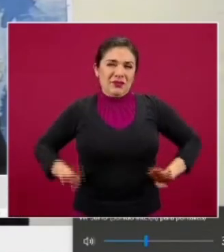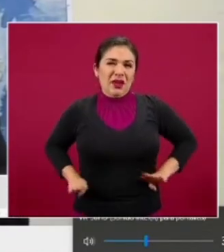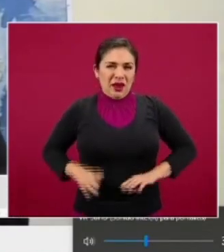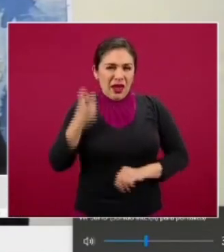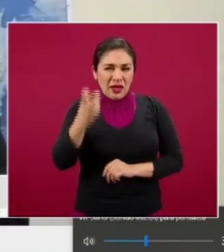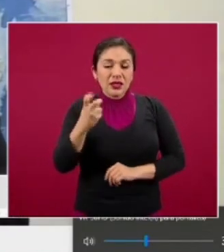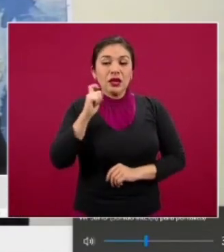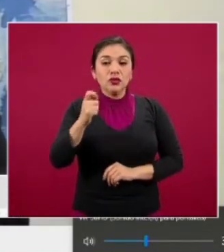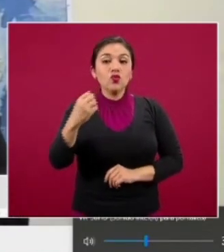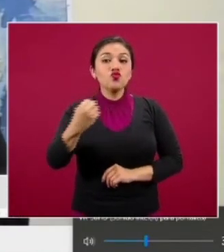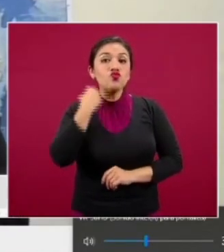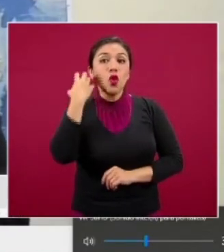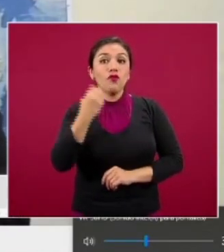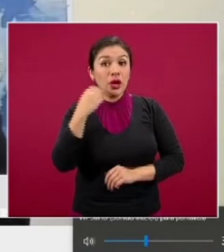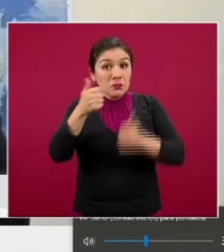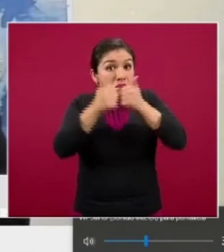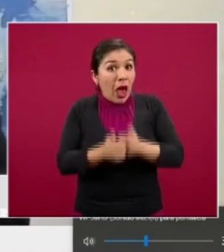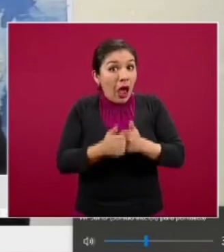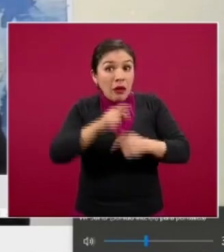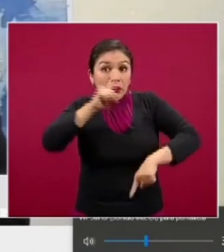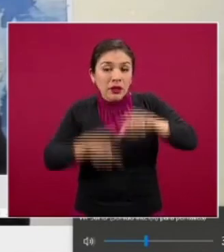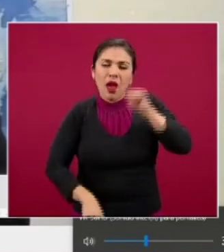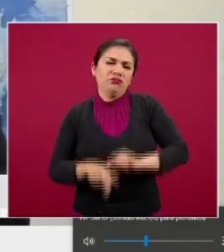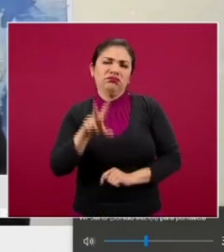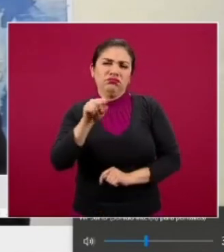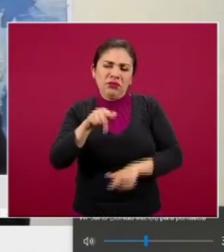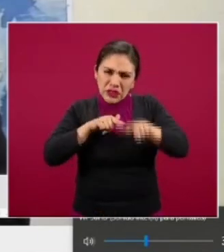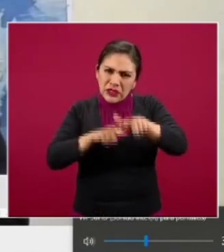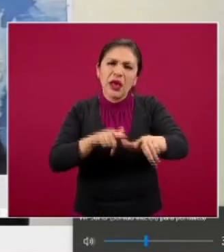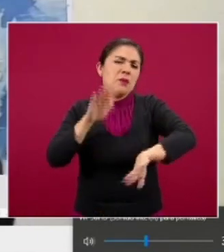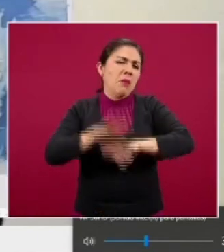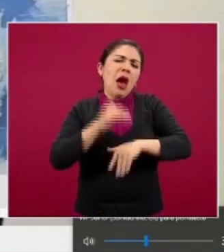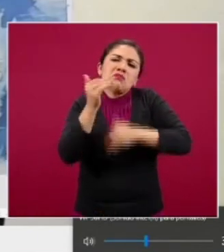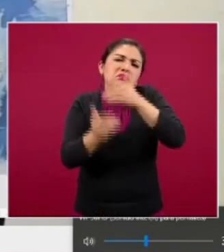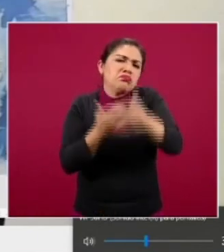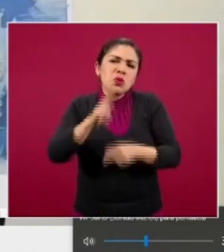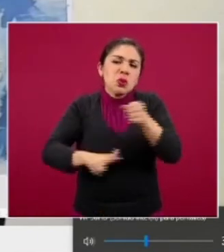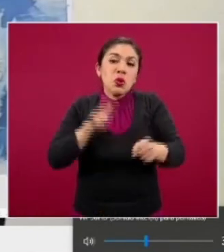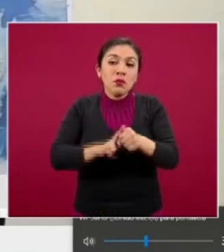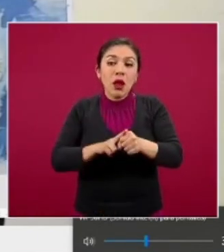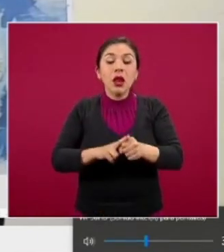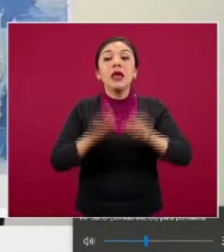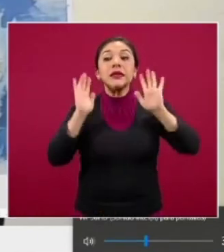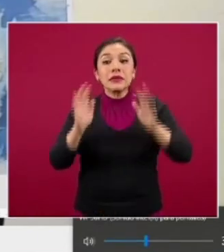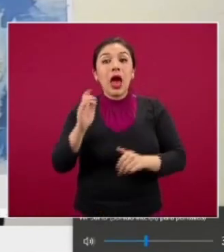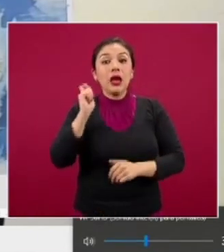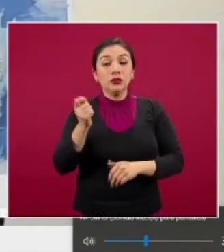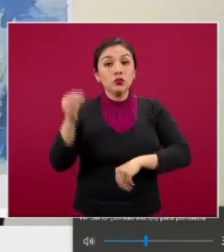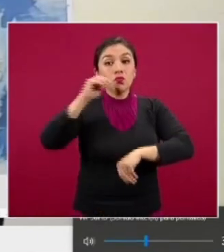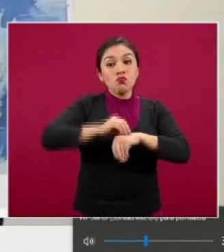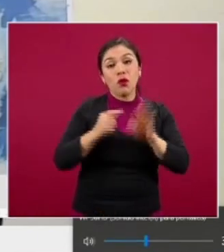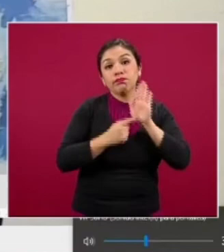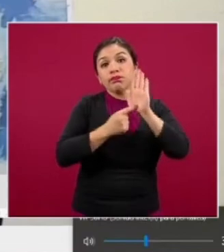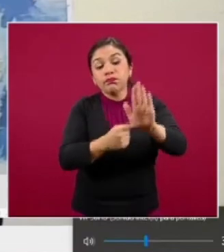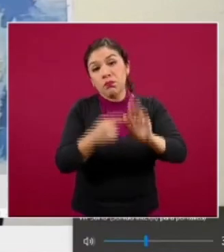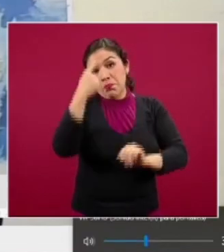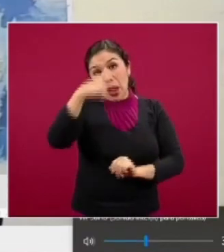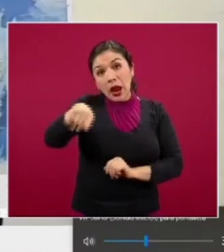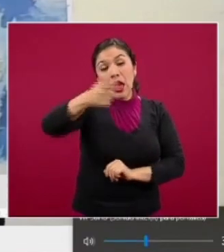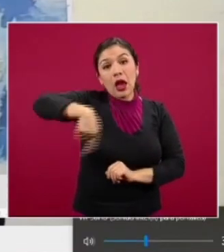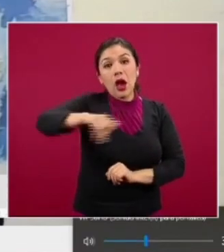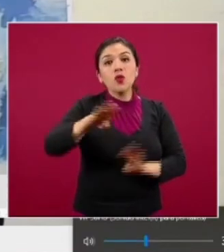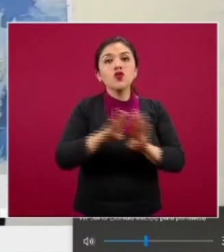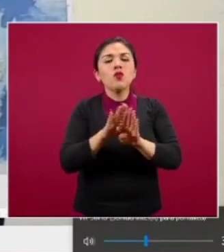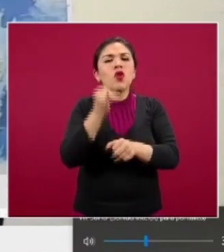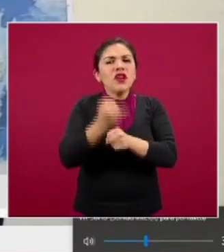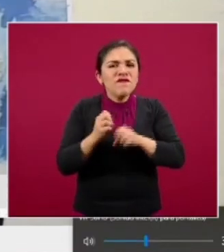La conferencia de prensa no se detiene y es importante que siga su curso. Se ha puesto a disposición de las